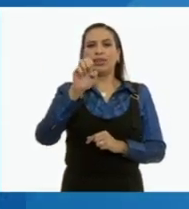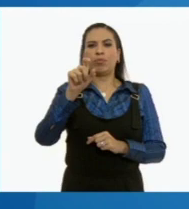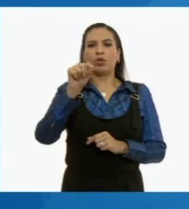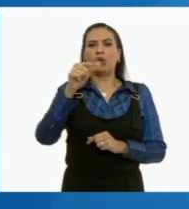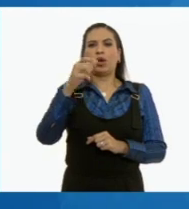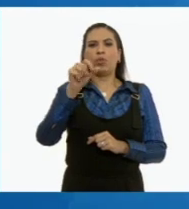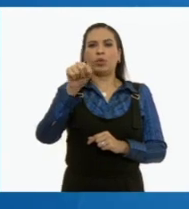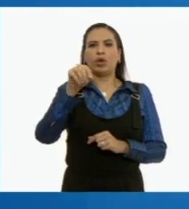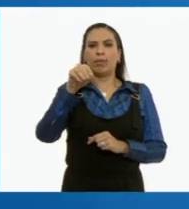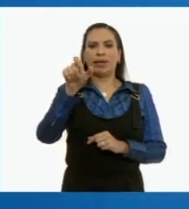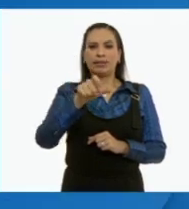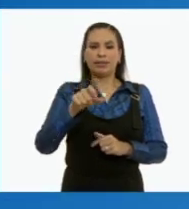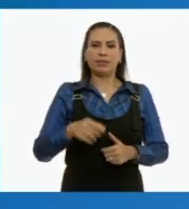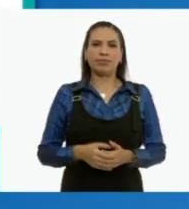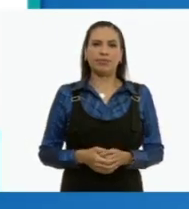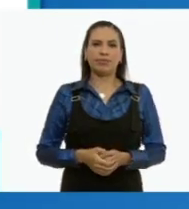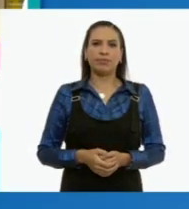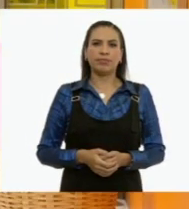aprendencasa.cep.gob.mx.